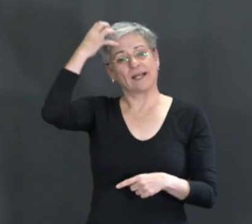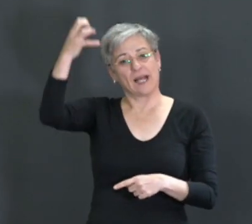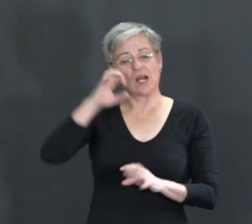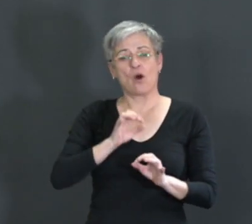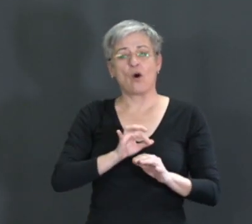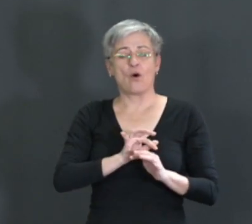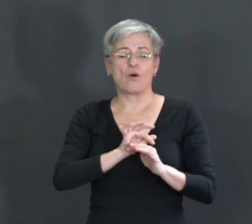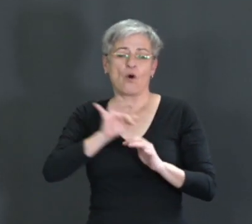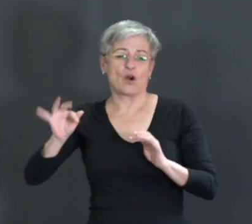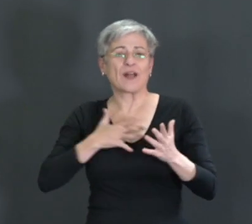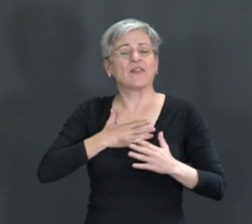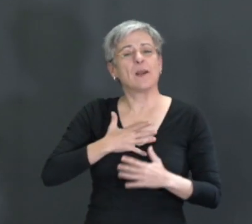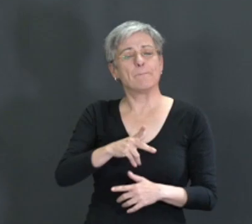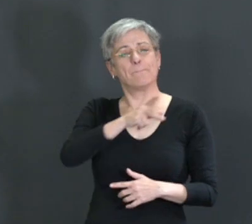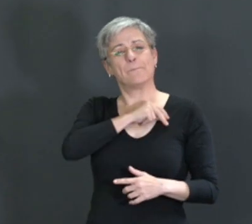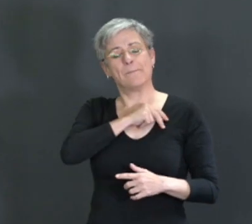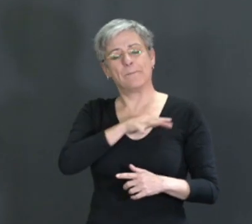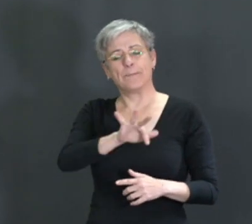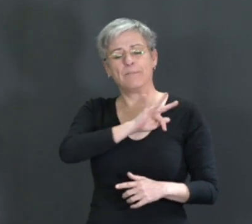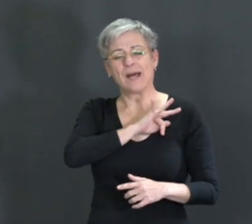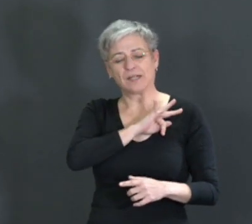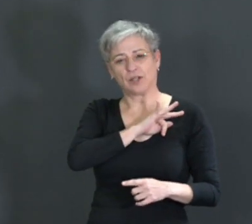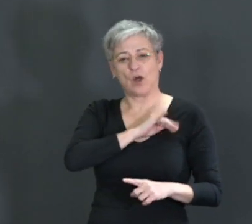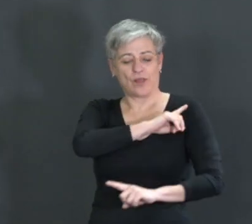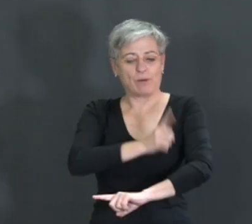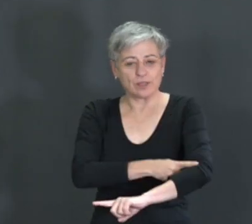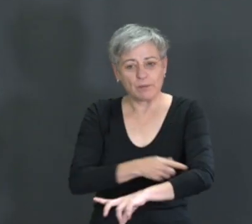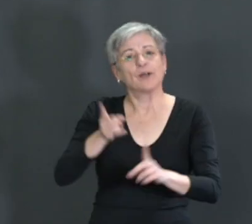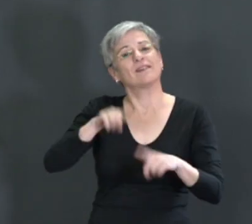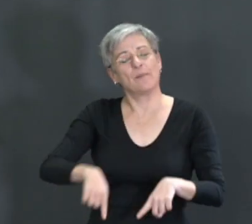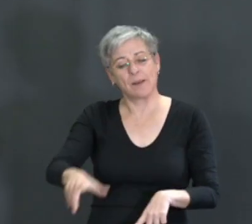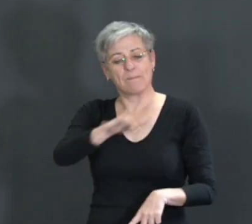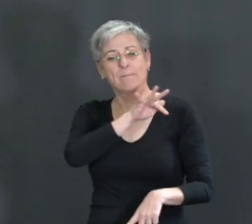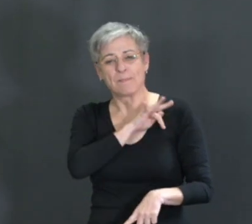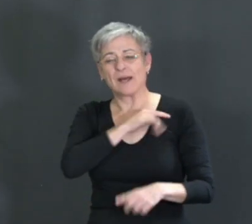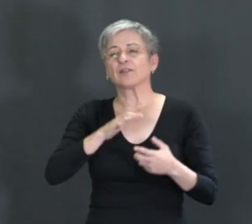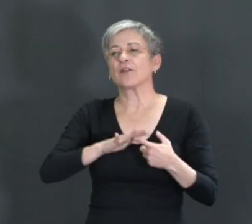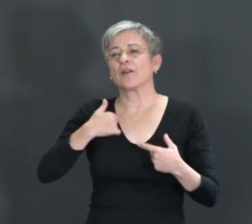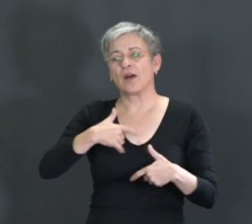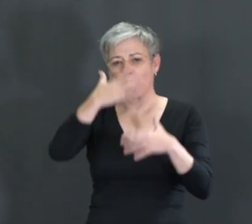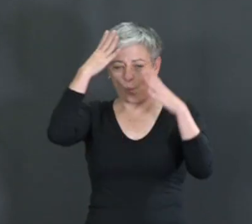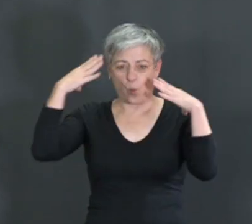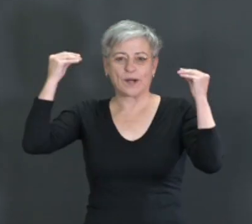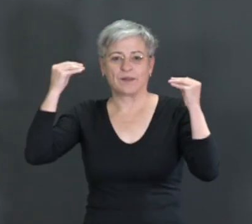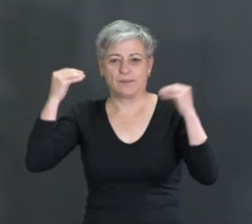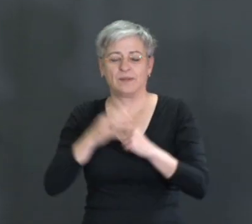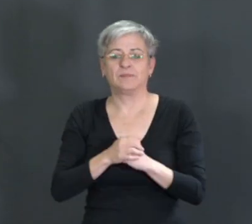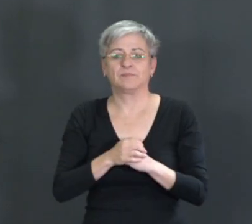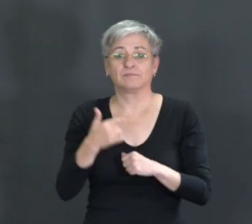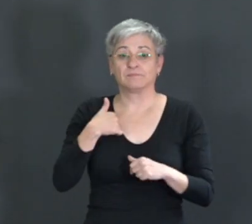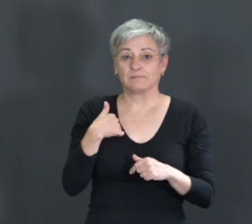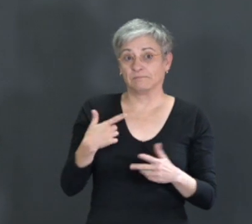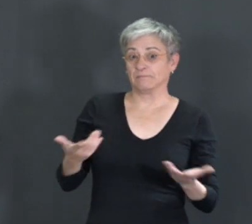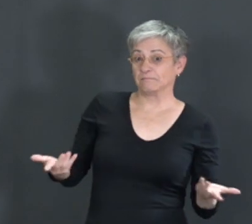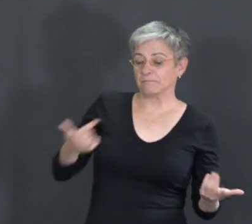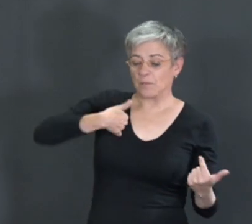en el 24 la medalla al mérito de la Guardia Civil. Y en ese marco y en esa élite pues empezamos esta